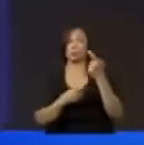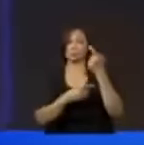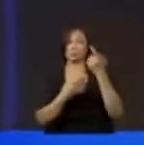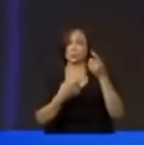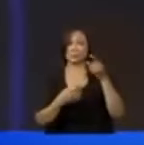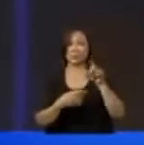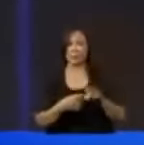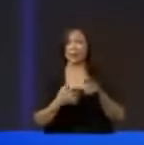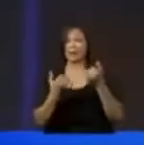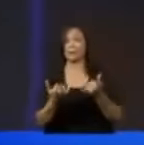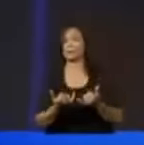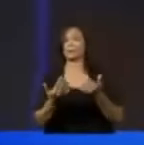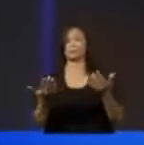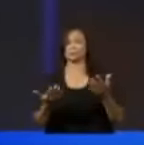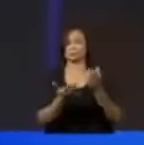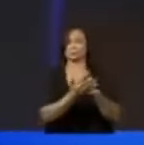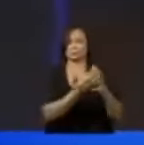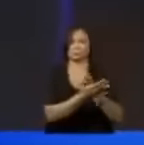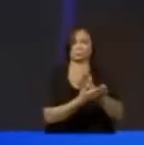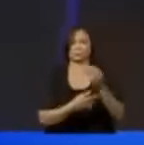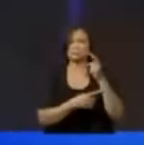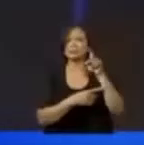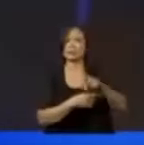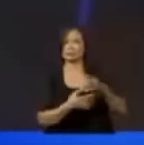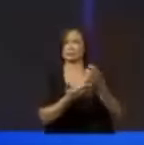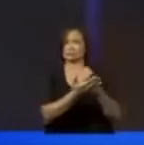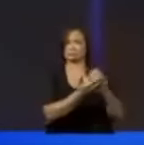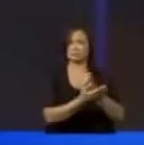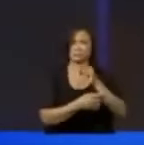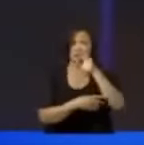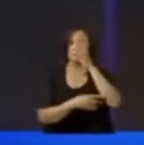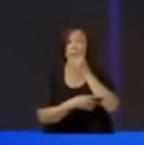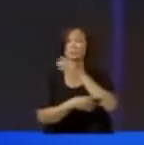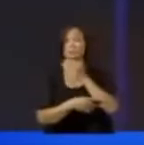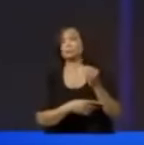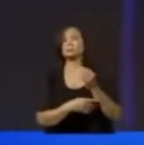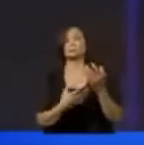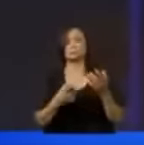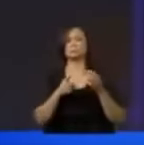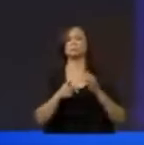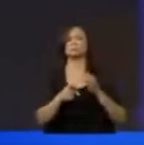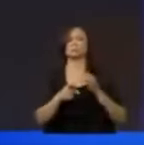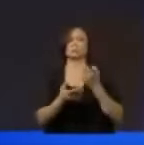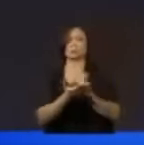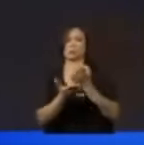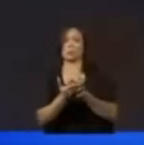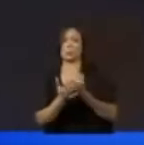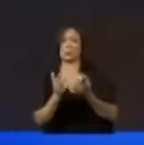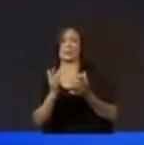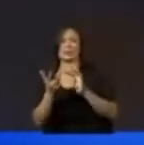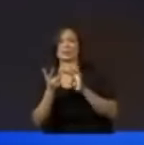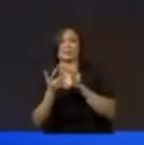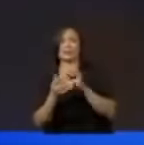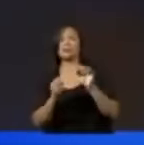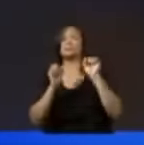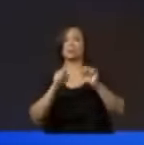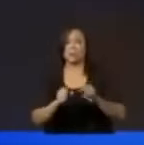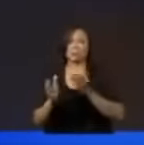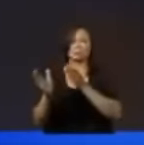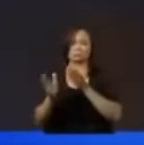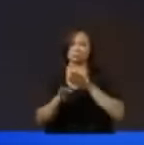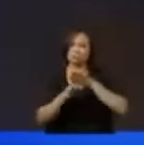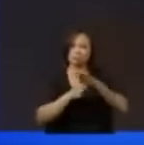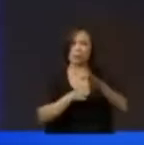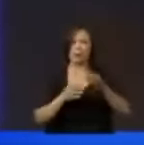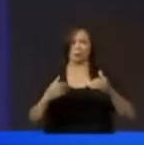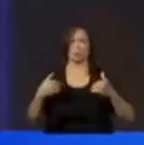está en este momento aprovechando o que debería aprovecharse en República Dominicana, como lo es la economía digital. Que podamos preparar